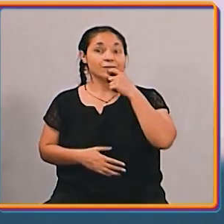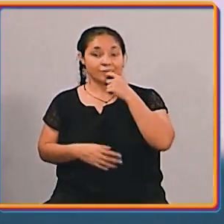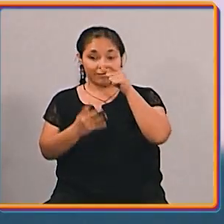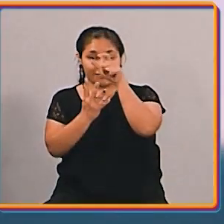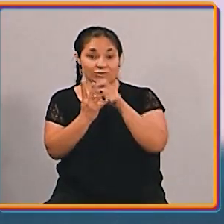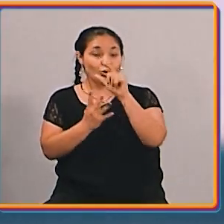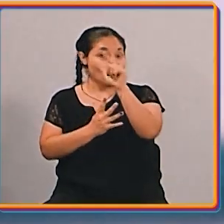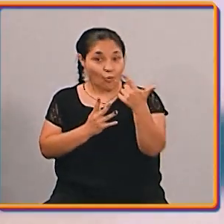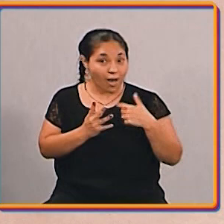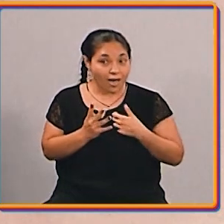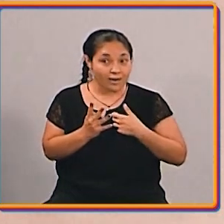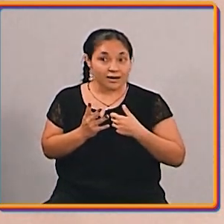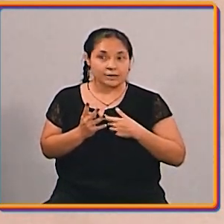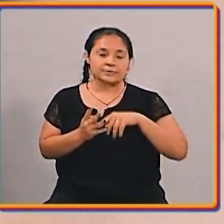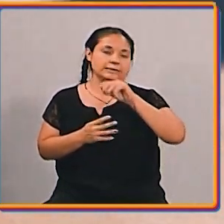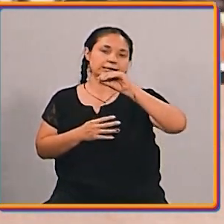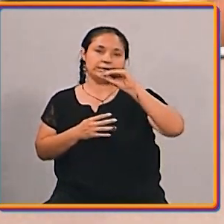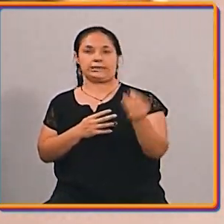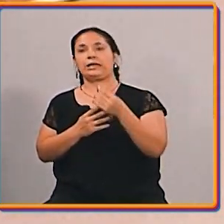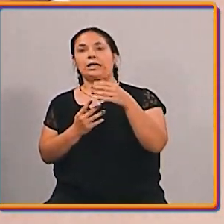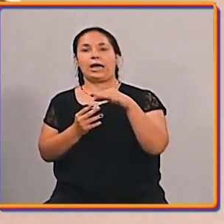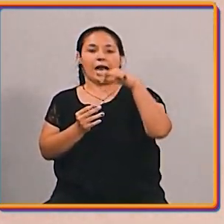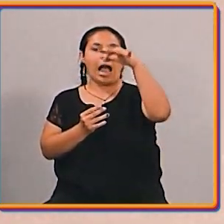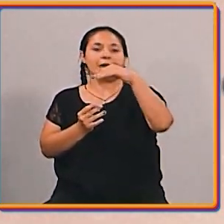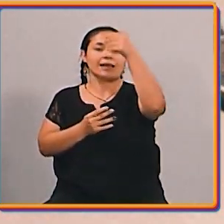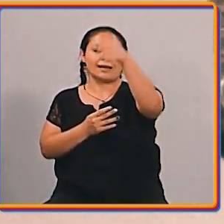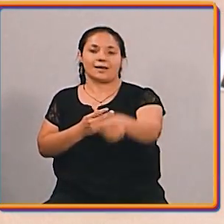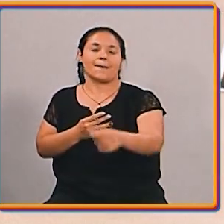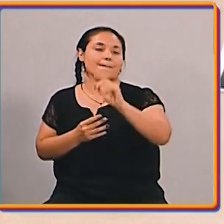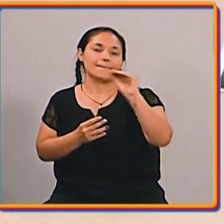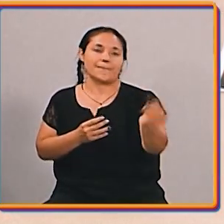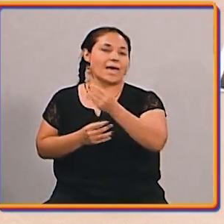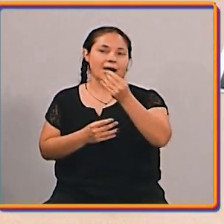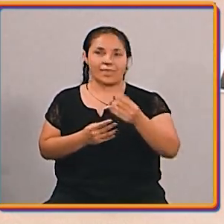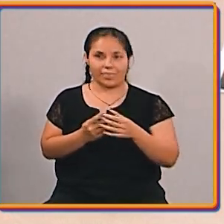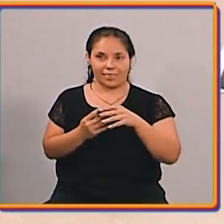Si no tenemos el personaje en cuestión, perderemos una de nuestras influencias.